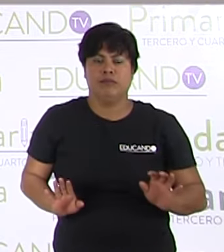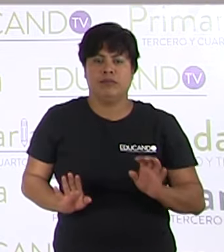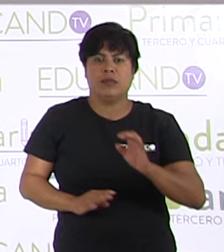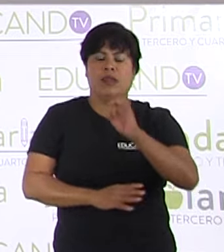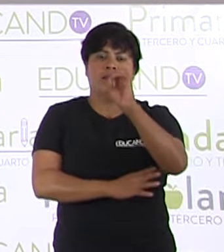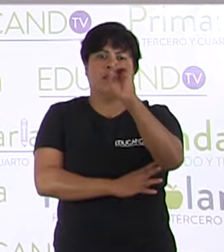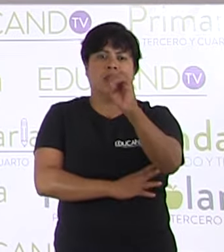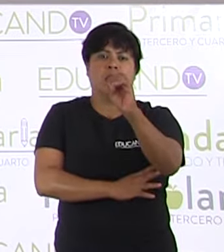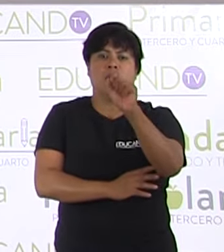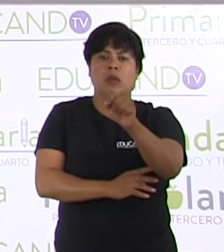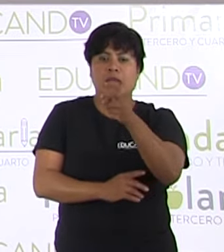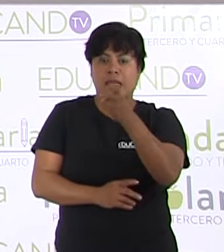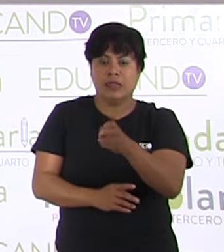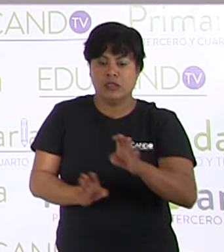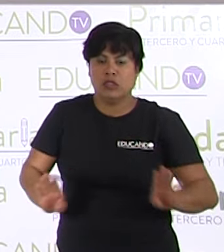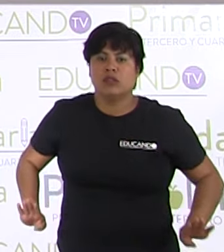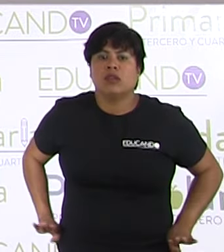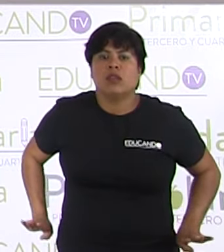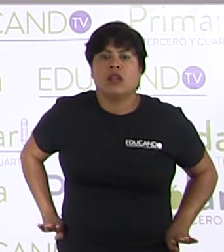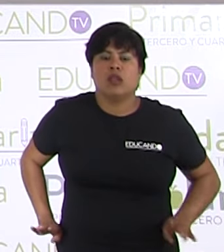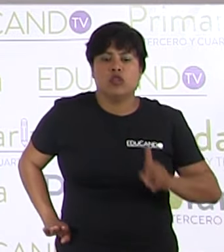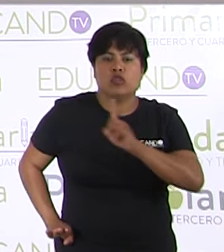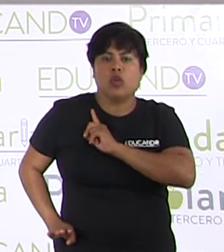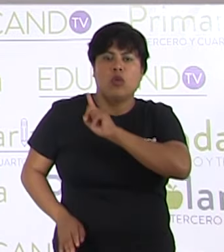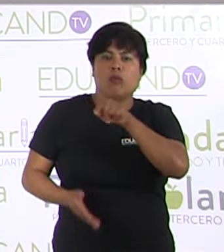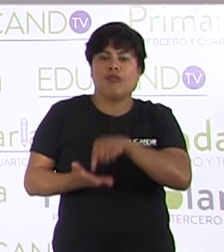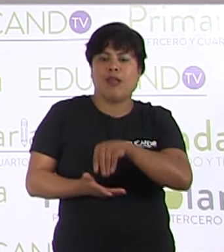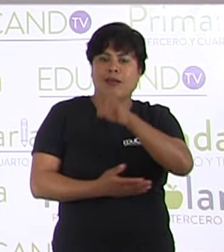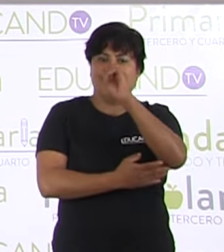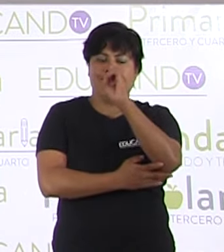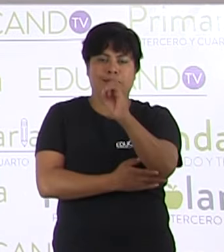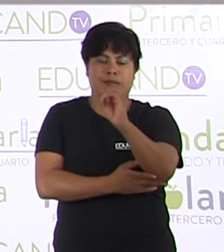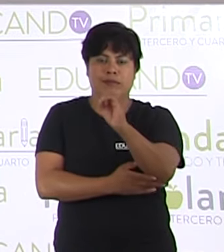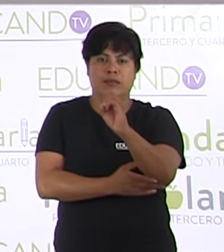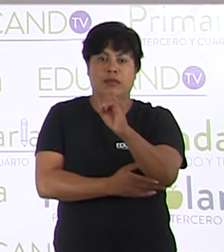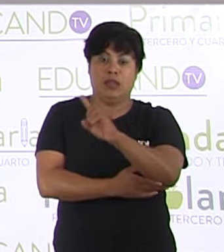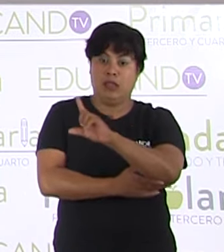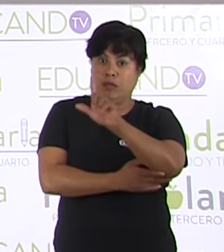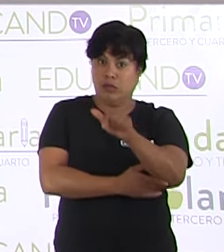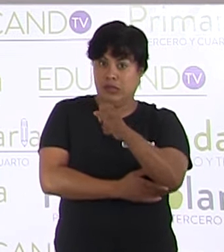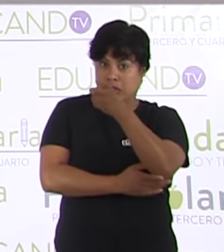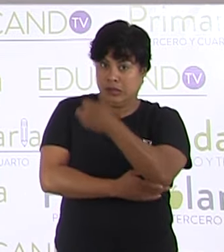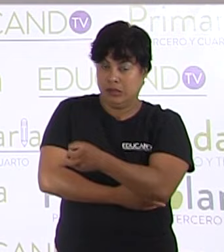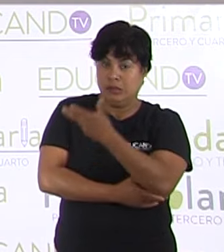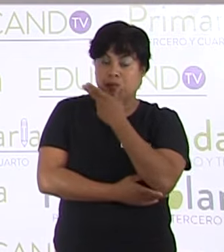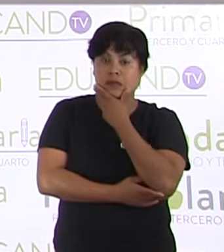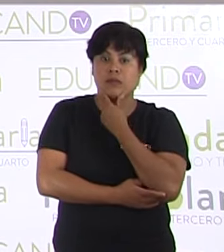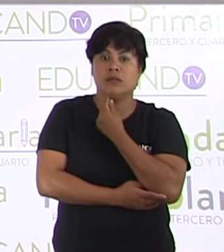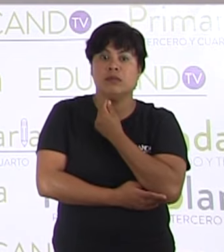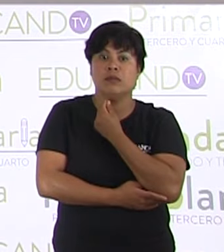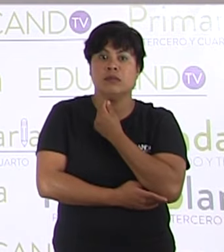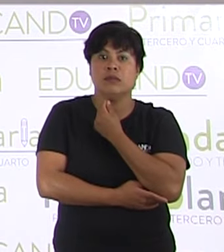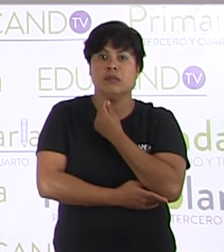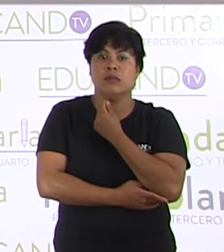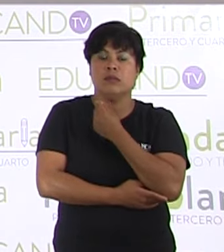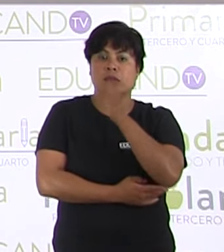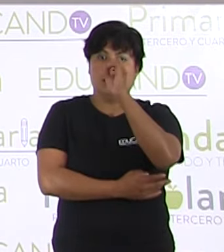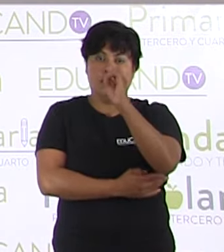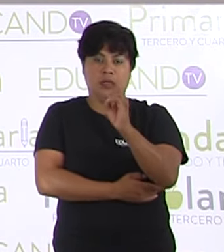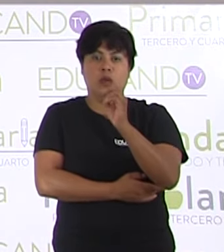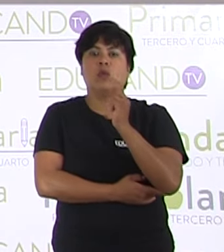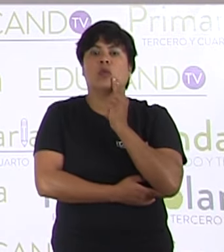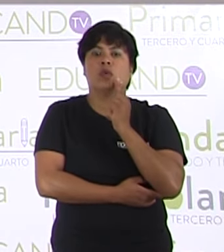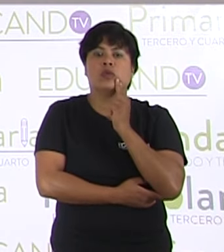era su característica eraa más bien posicional después de este señor el cero se empezó